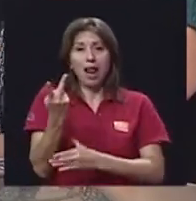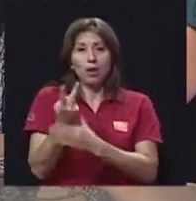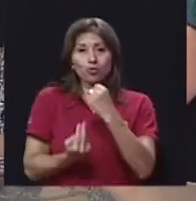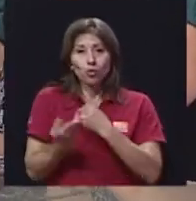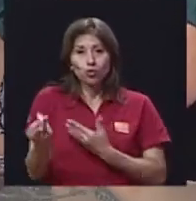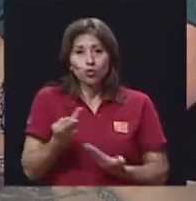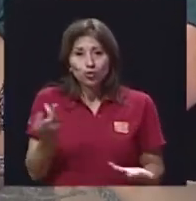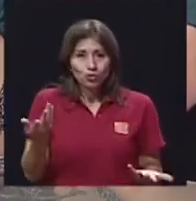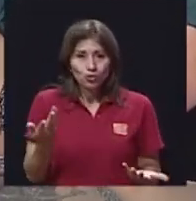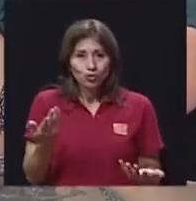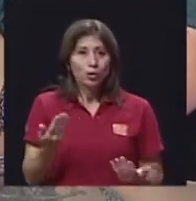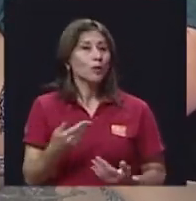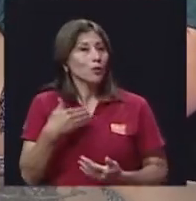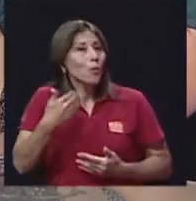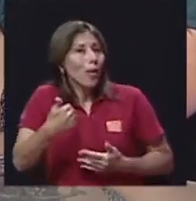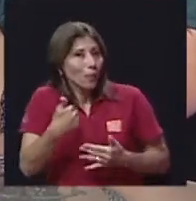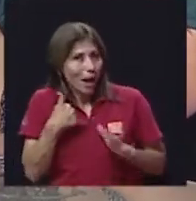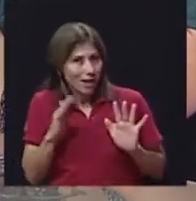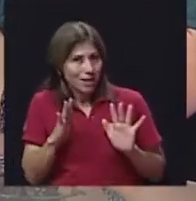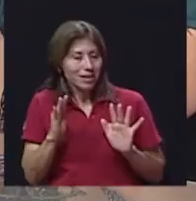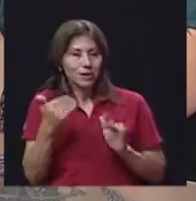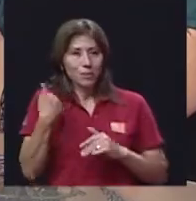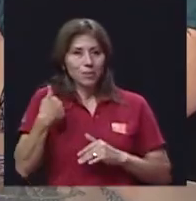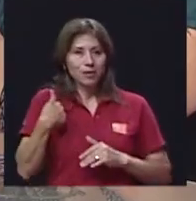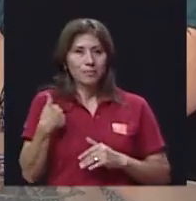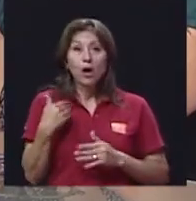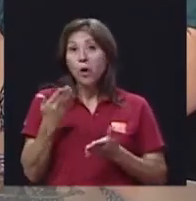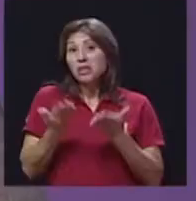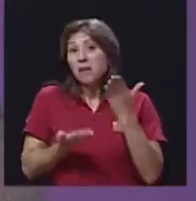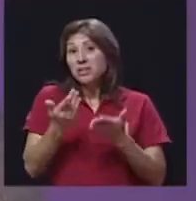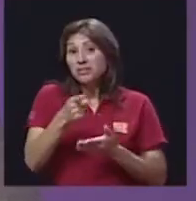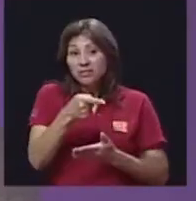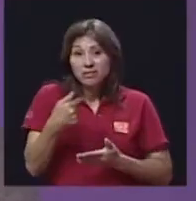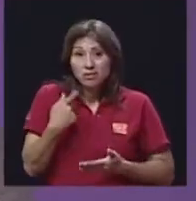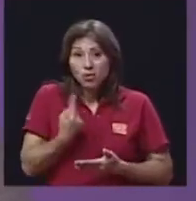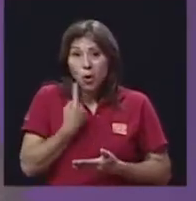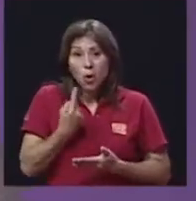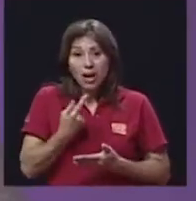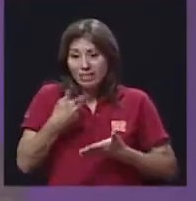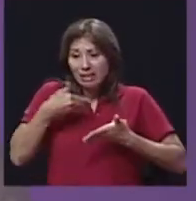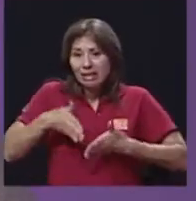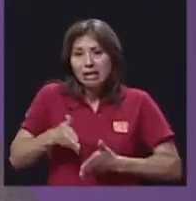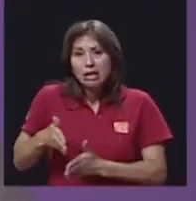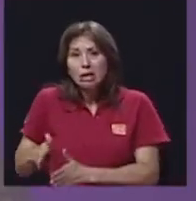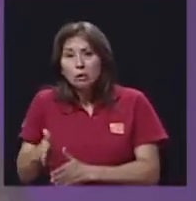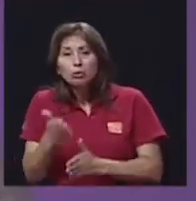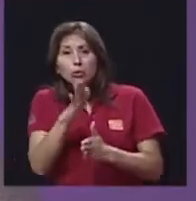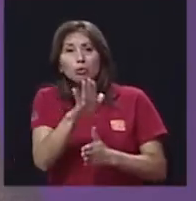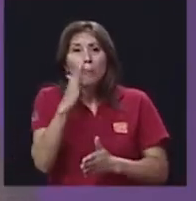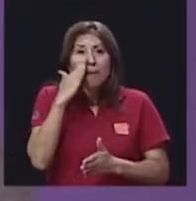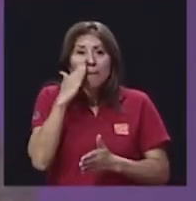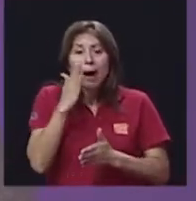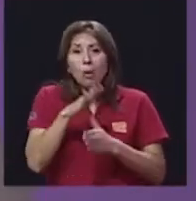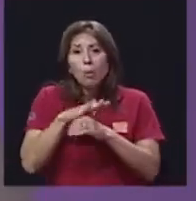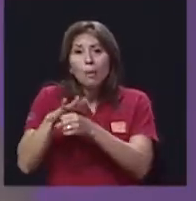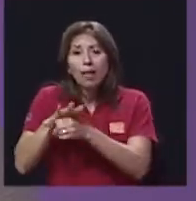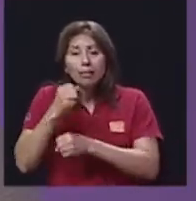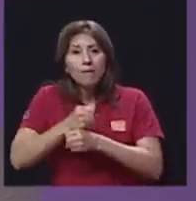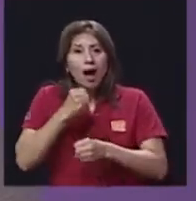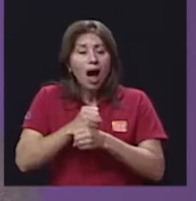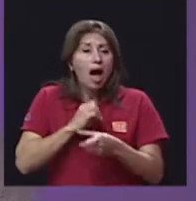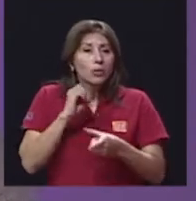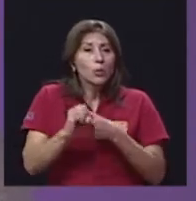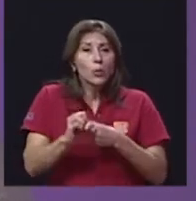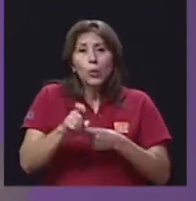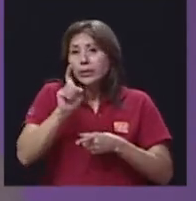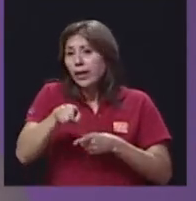está sola si tiene más niños tu mamá probablemente esté ocupada trabajando o no tiene chance para acompañarte porque todo también